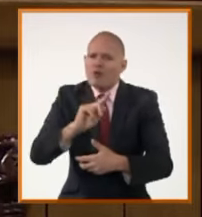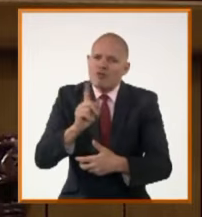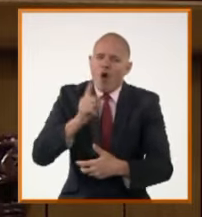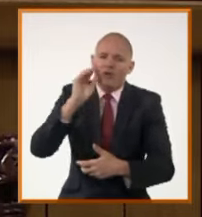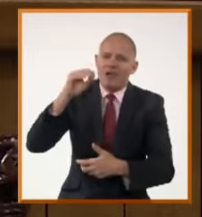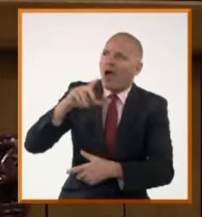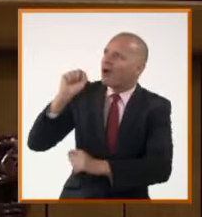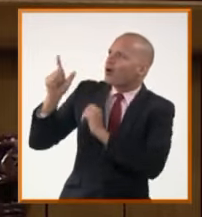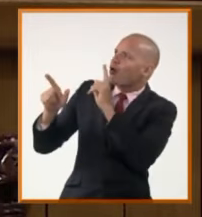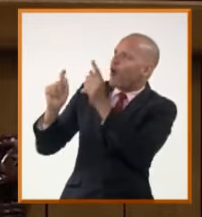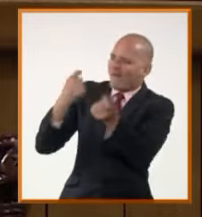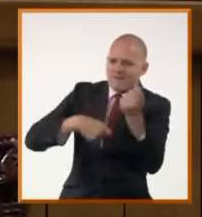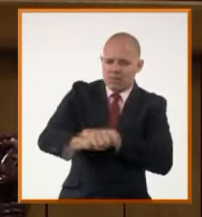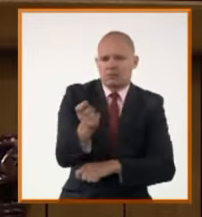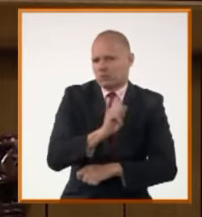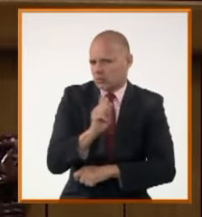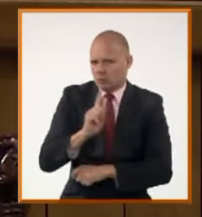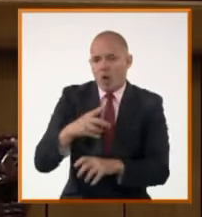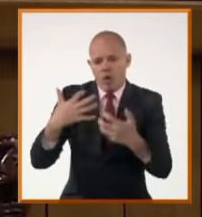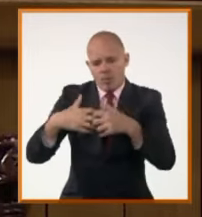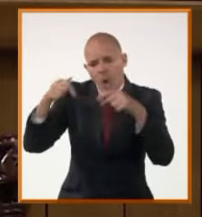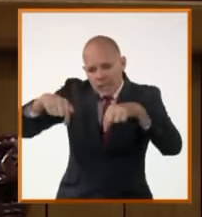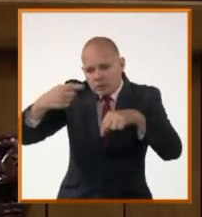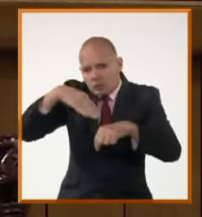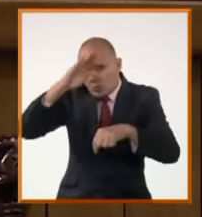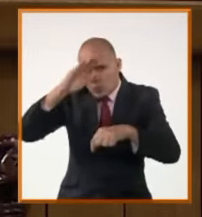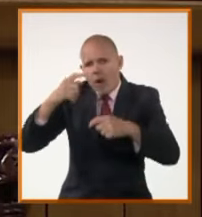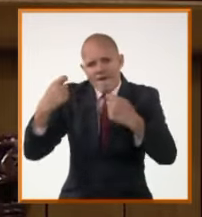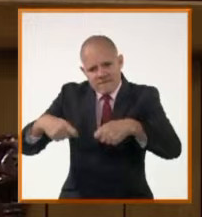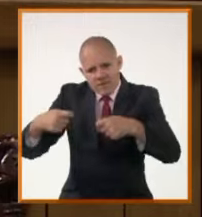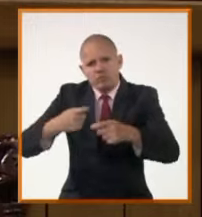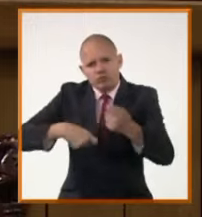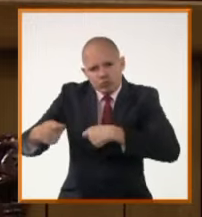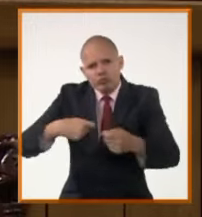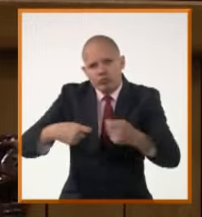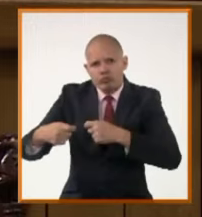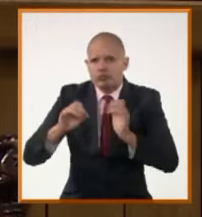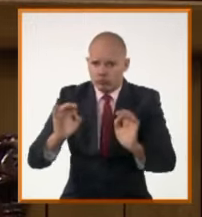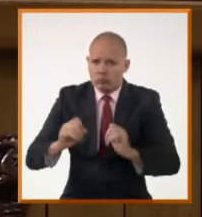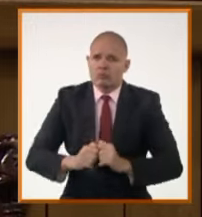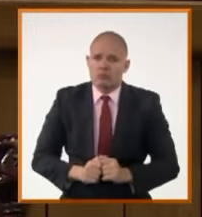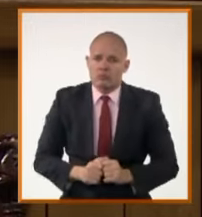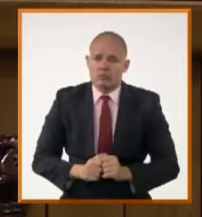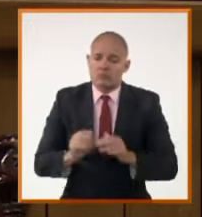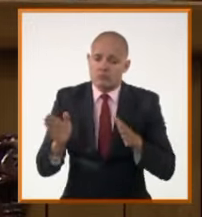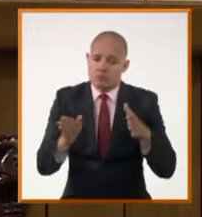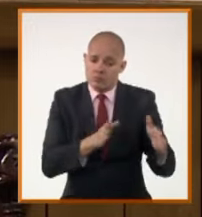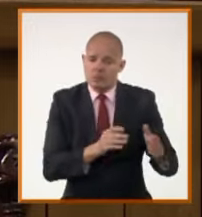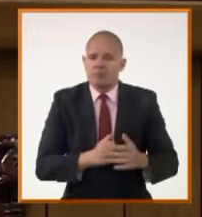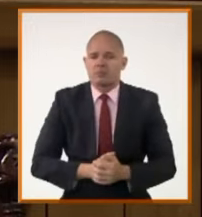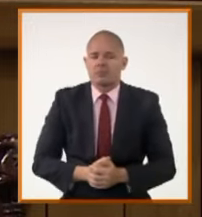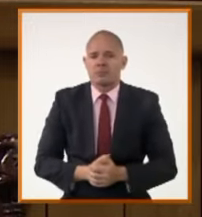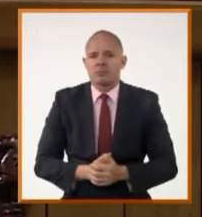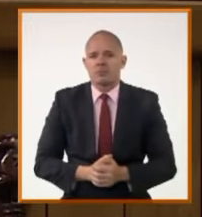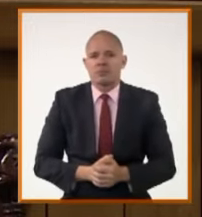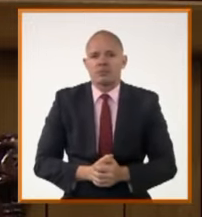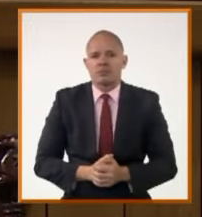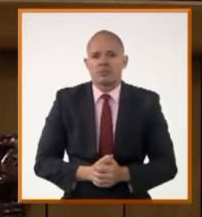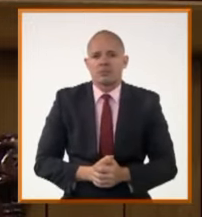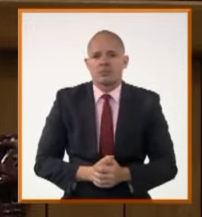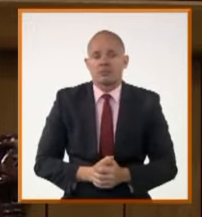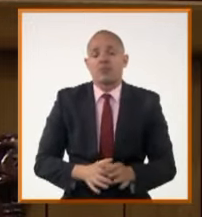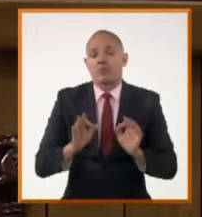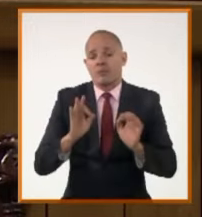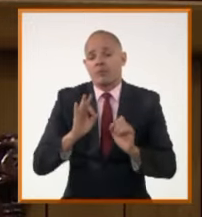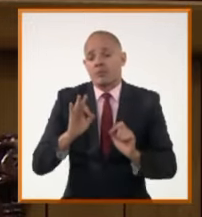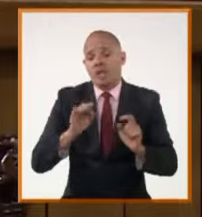importados. Con relación al desarrollo territorial, a partir de todas estas medidas, a partir de que viene la descentralización de la